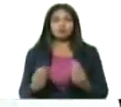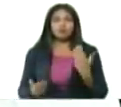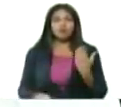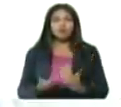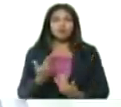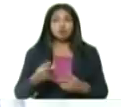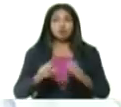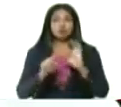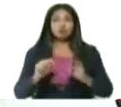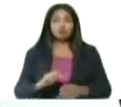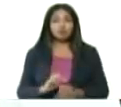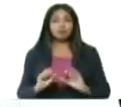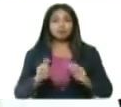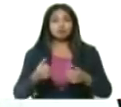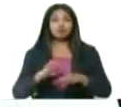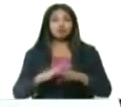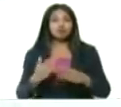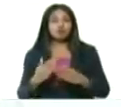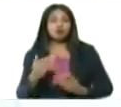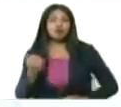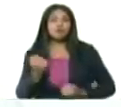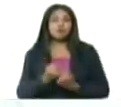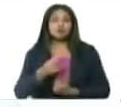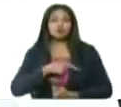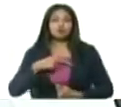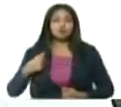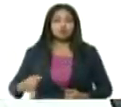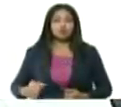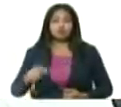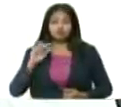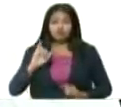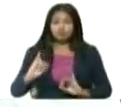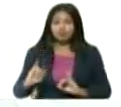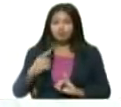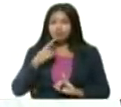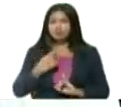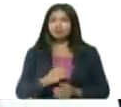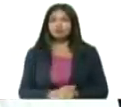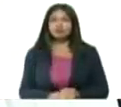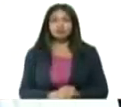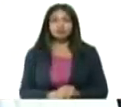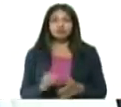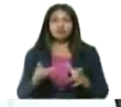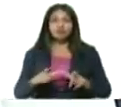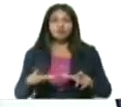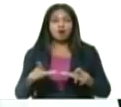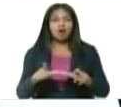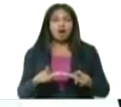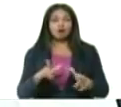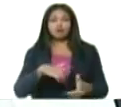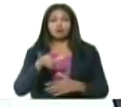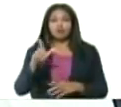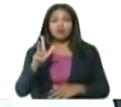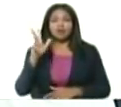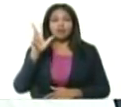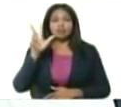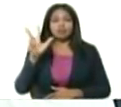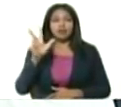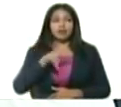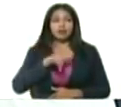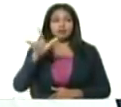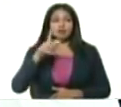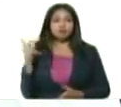importante, empezando, bueno, por la cooperación con China, usted lo señaló. Ya en el puente aéreo, tres aviones han llegado con